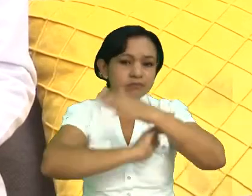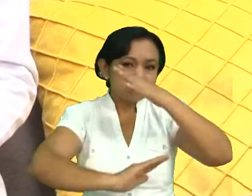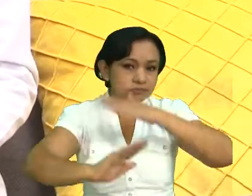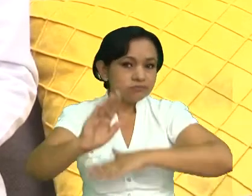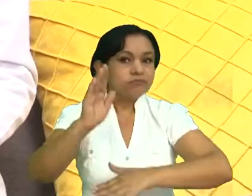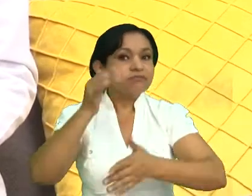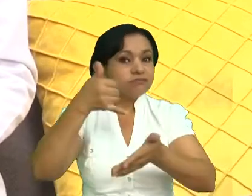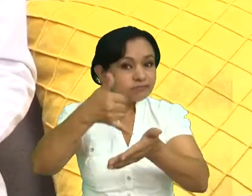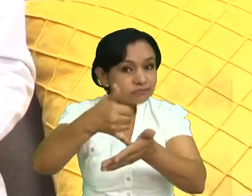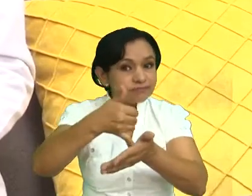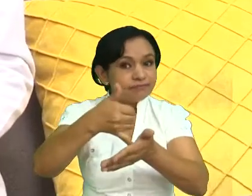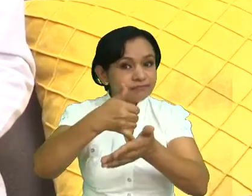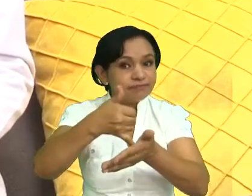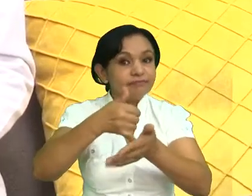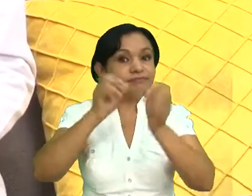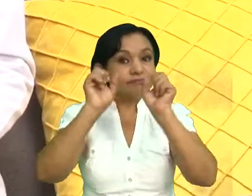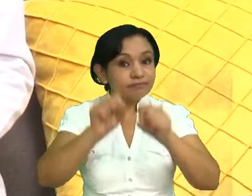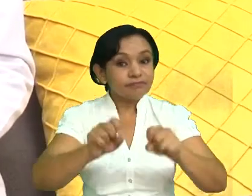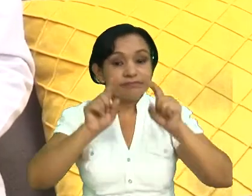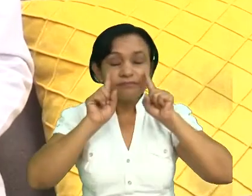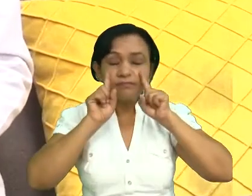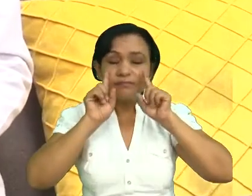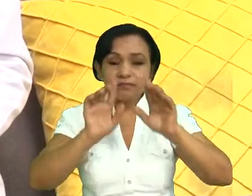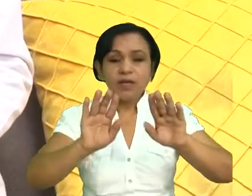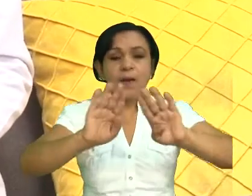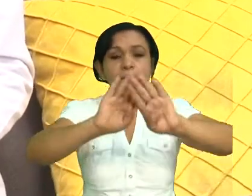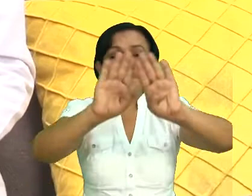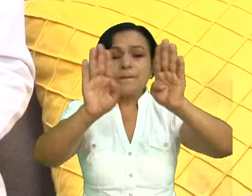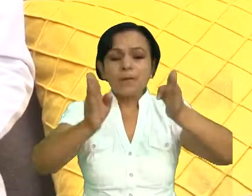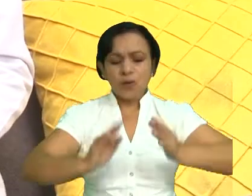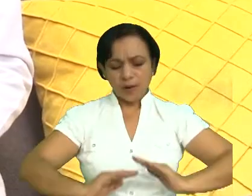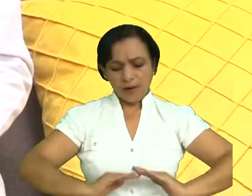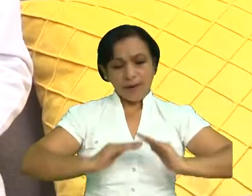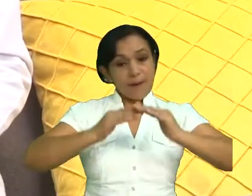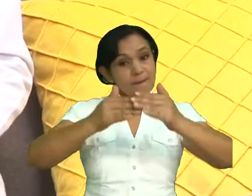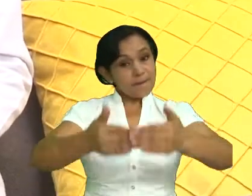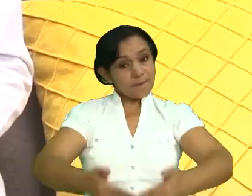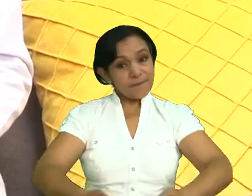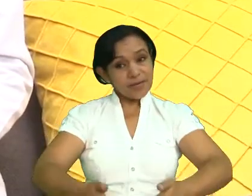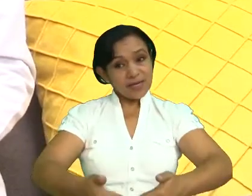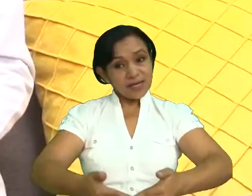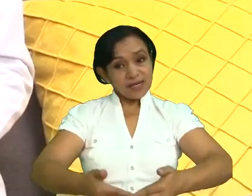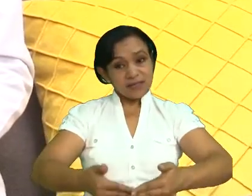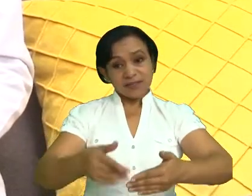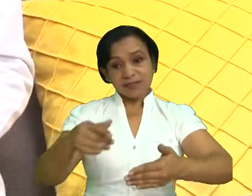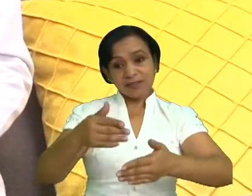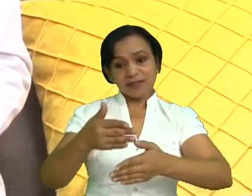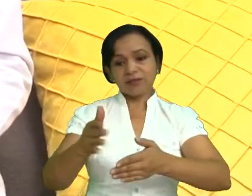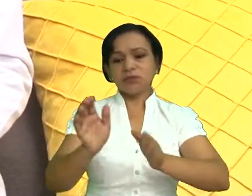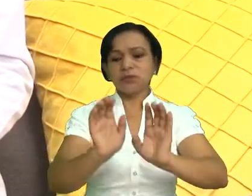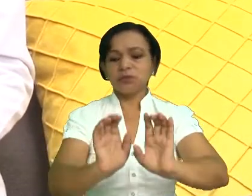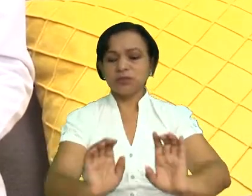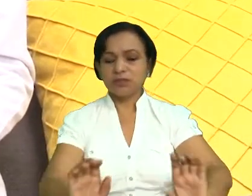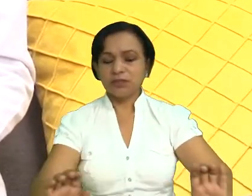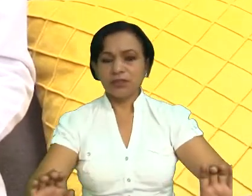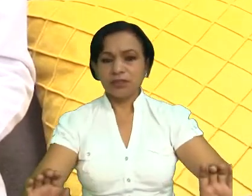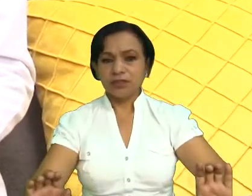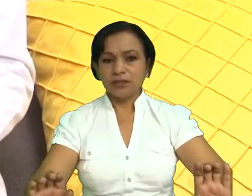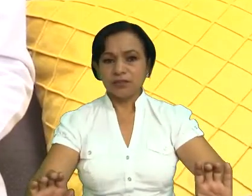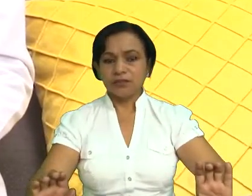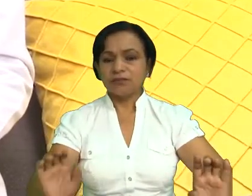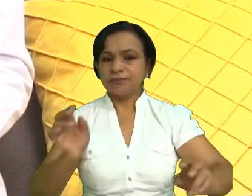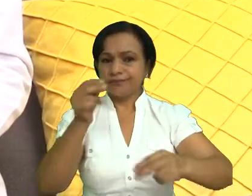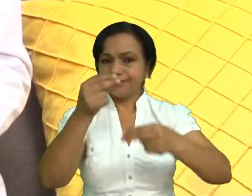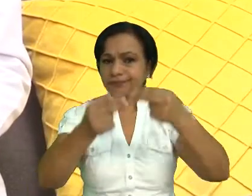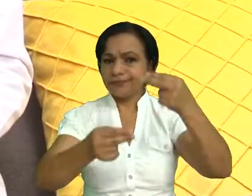son muy vulnerables, y las mujeres embarazadas no quedan por debajo, tampoco los niños, aunque estadísticamente